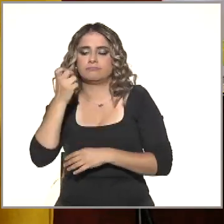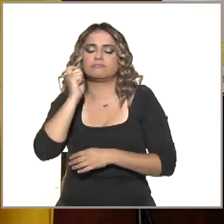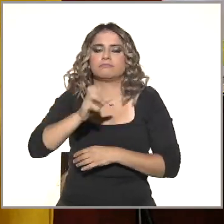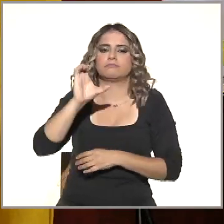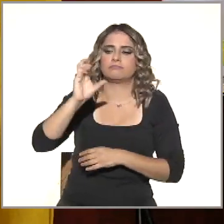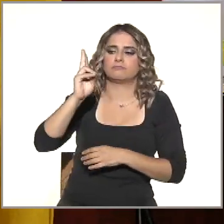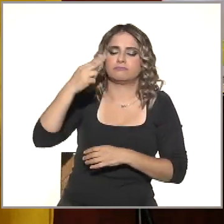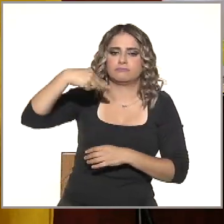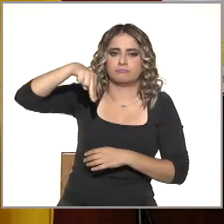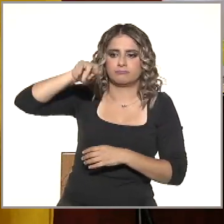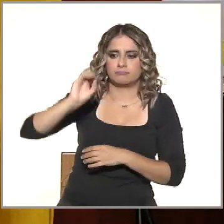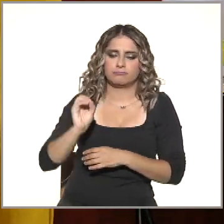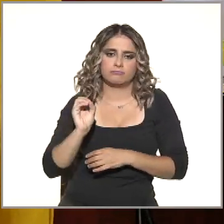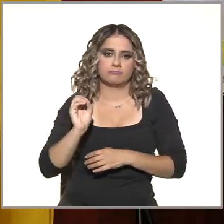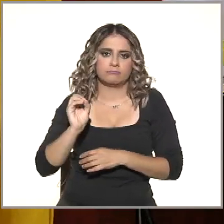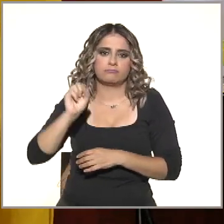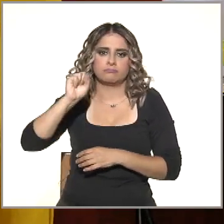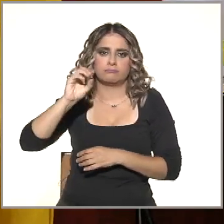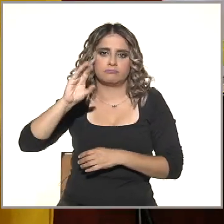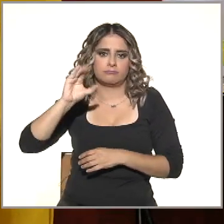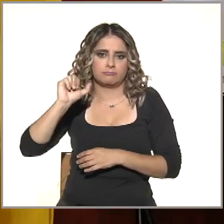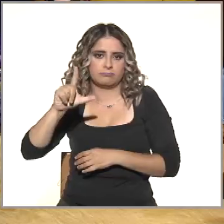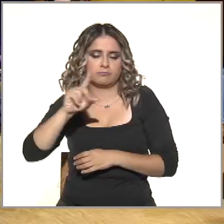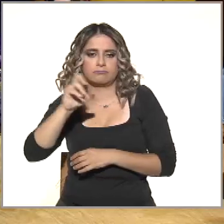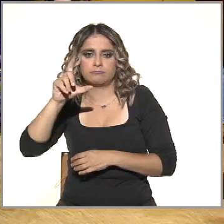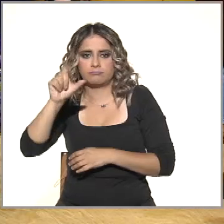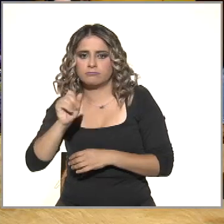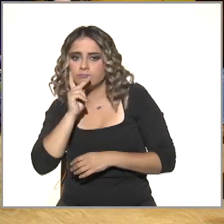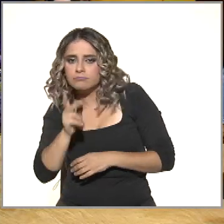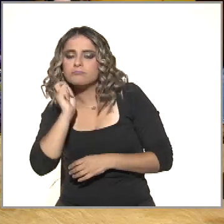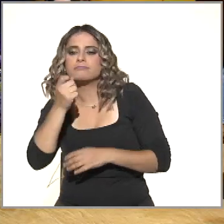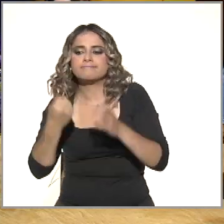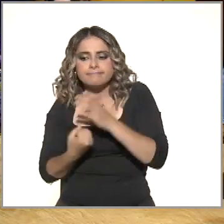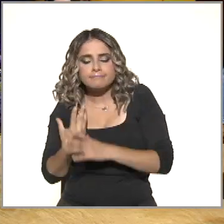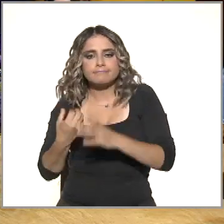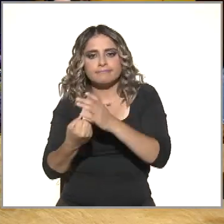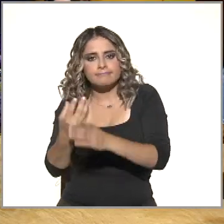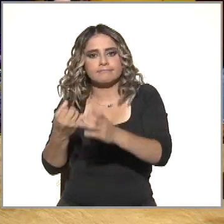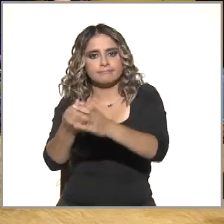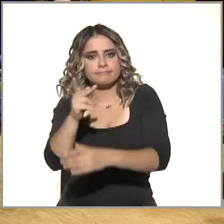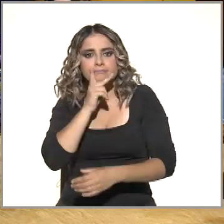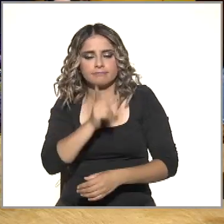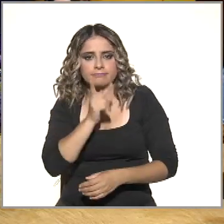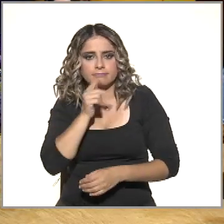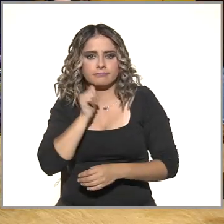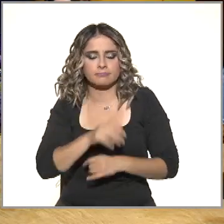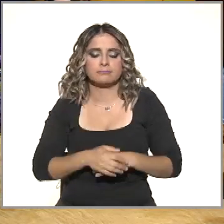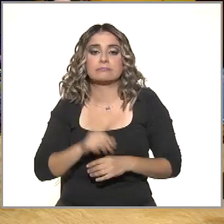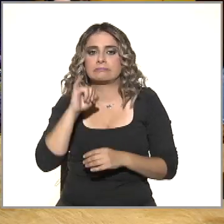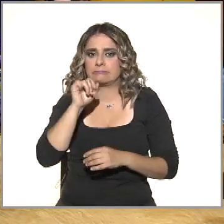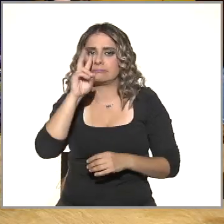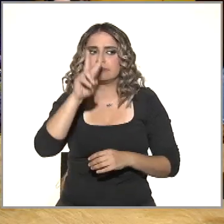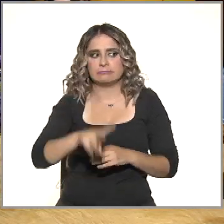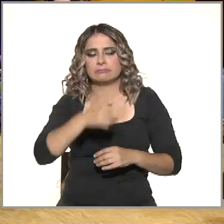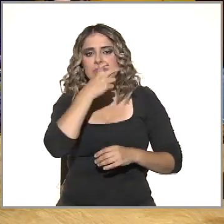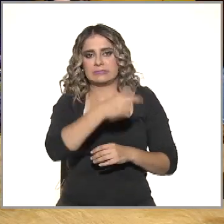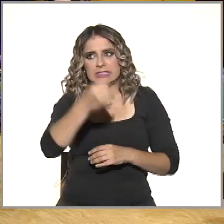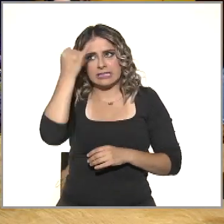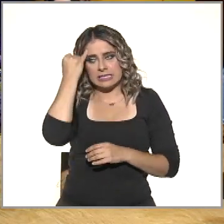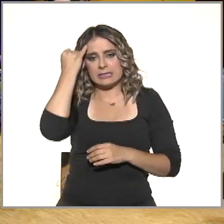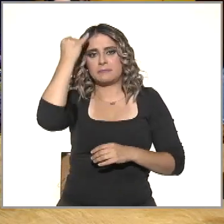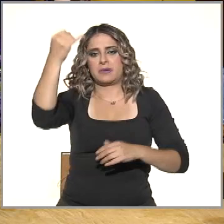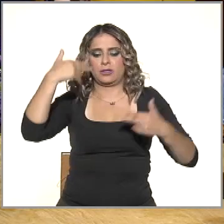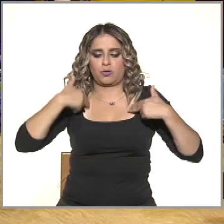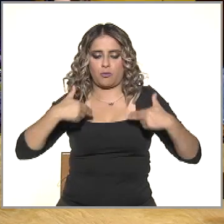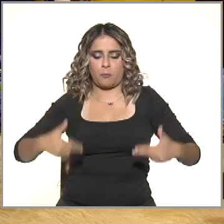las palabras, ¿no? Sí, sí, sí, importantísimo. Fíjate, yo creo que es uno de los grandes inventos de los